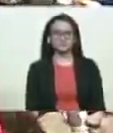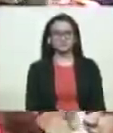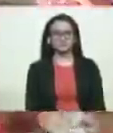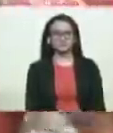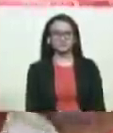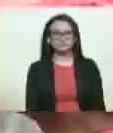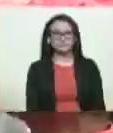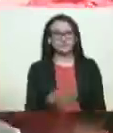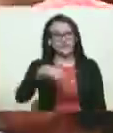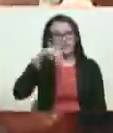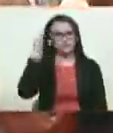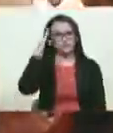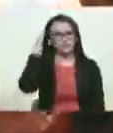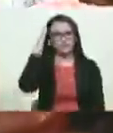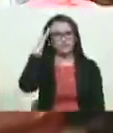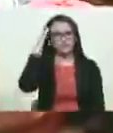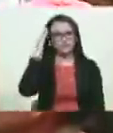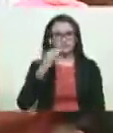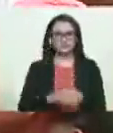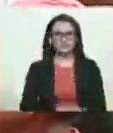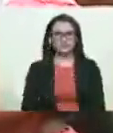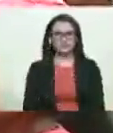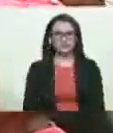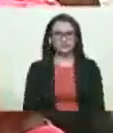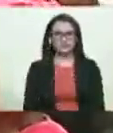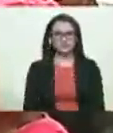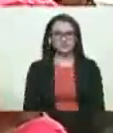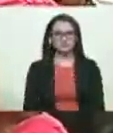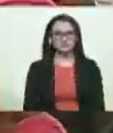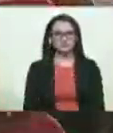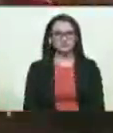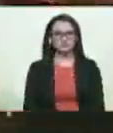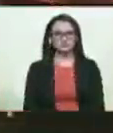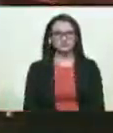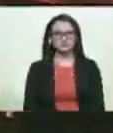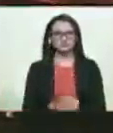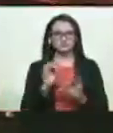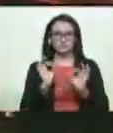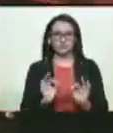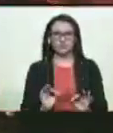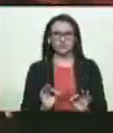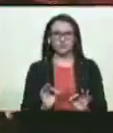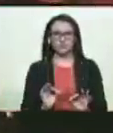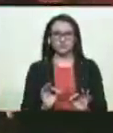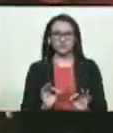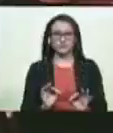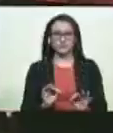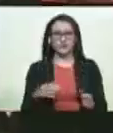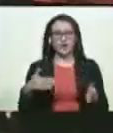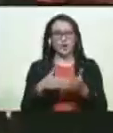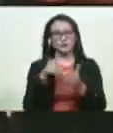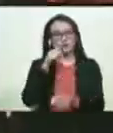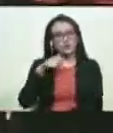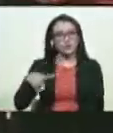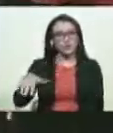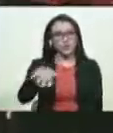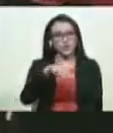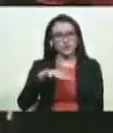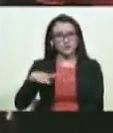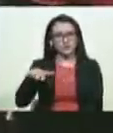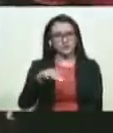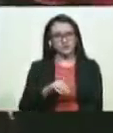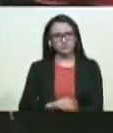ellos ya saben y su declaración va contra el pueblo